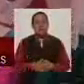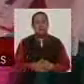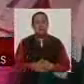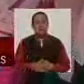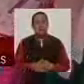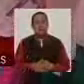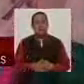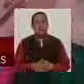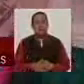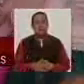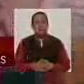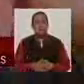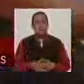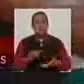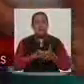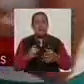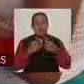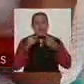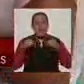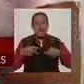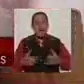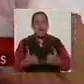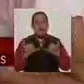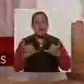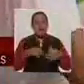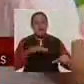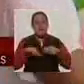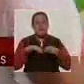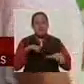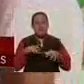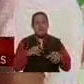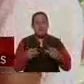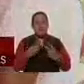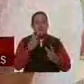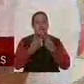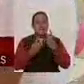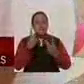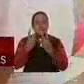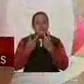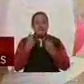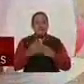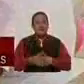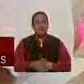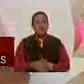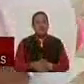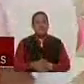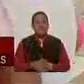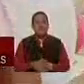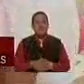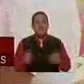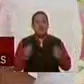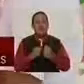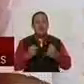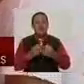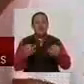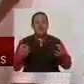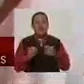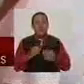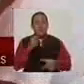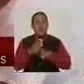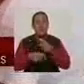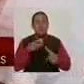quien se encuentra entonces haciendo un breve recorrido con los pobladores y